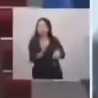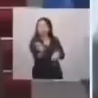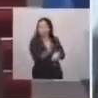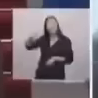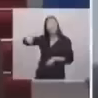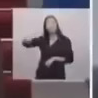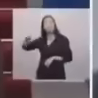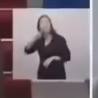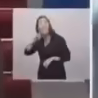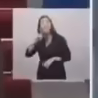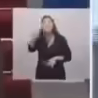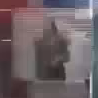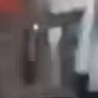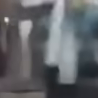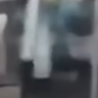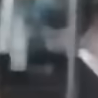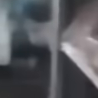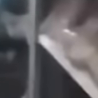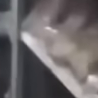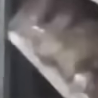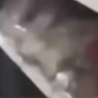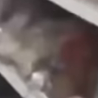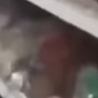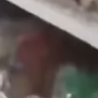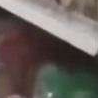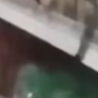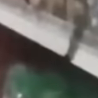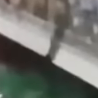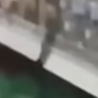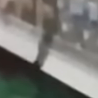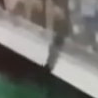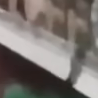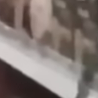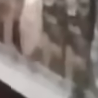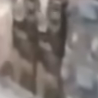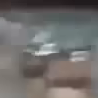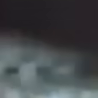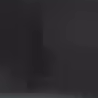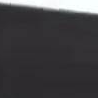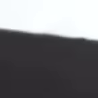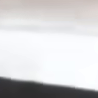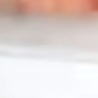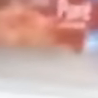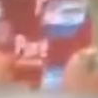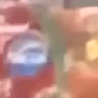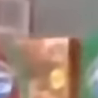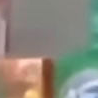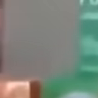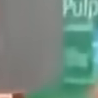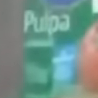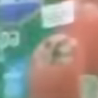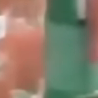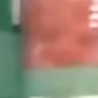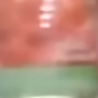camino porqueo yo siento que vamos hacia una terrible devaluación de marcación entiendo que ha sido pésimo